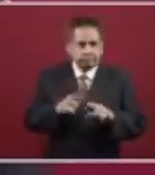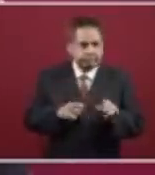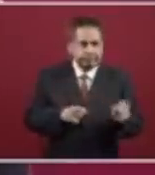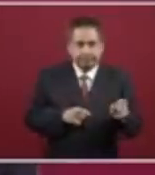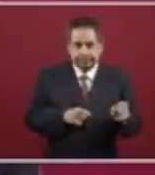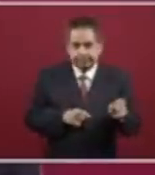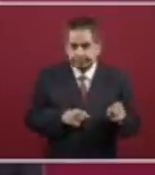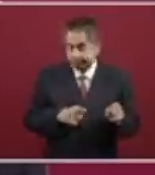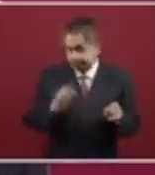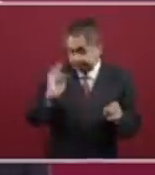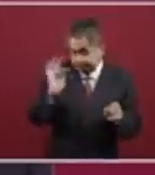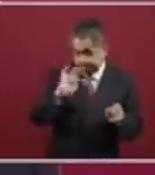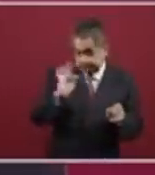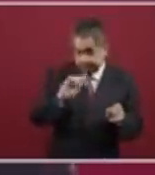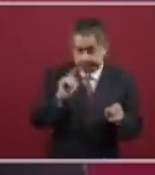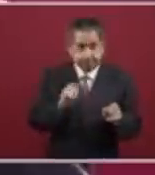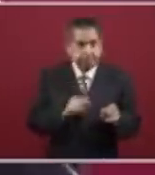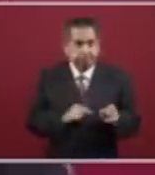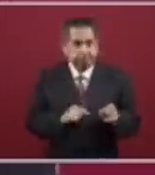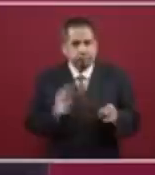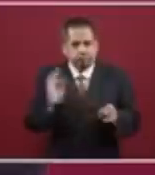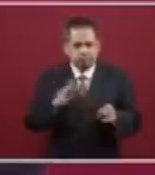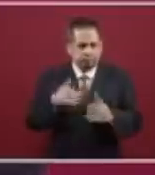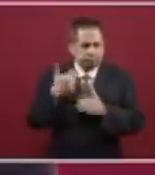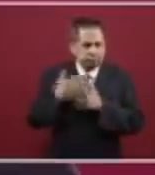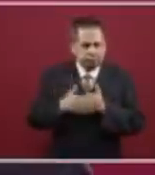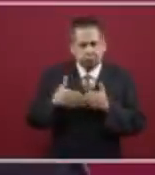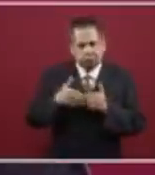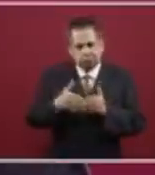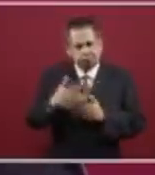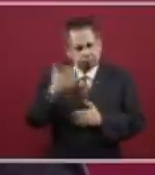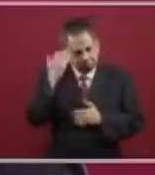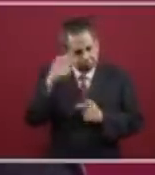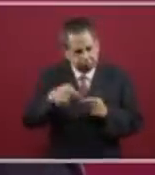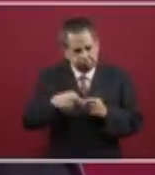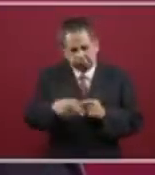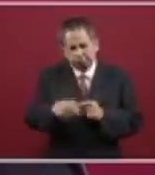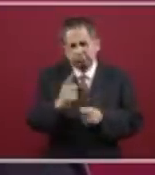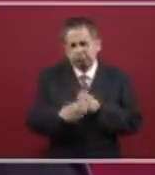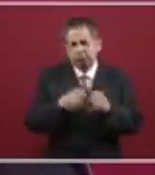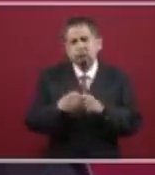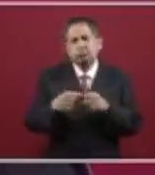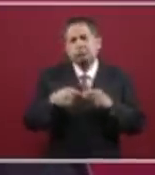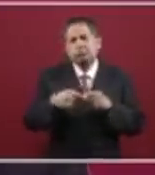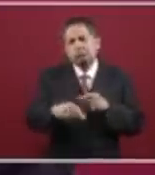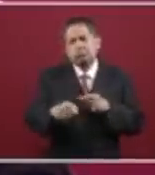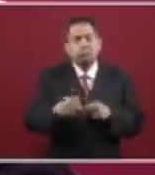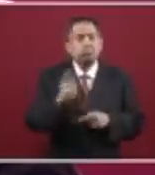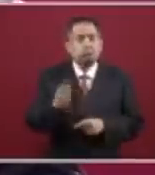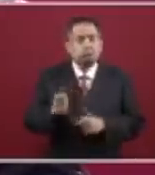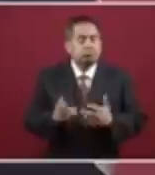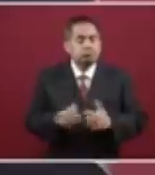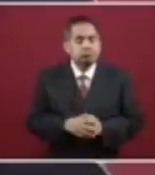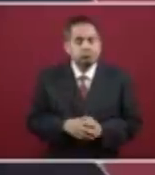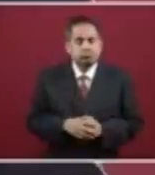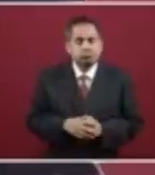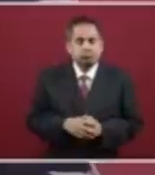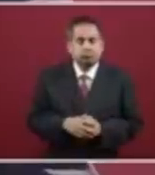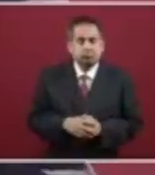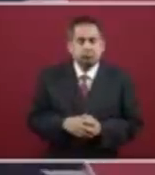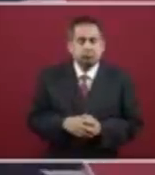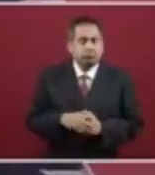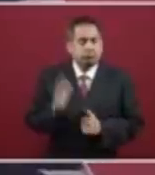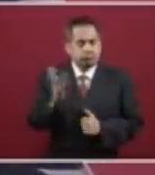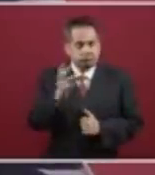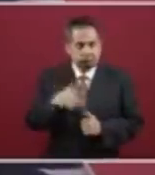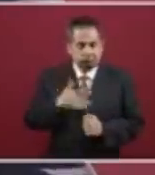es probable, ¿sí?, que en el transcurso del año se haga